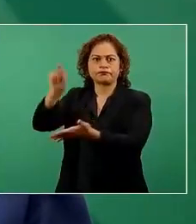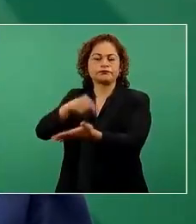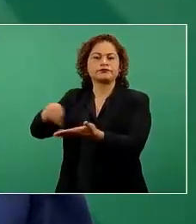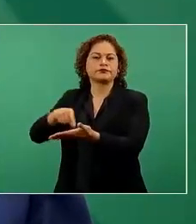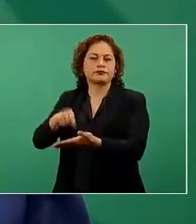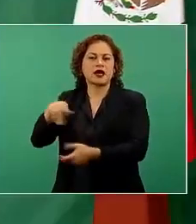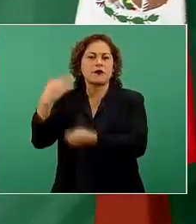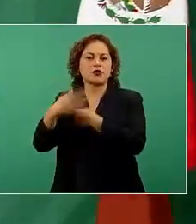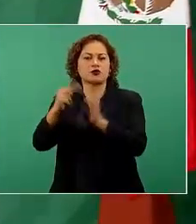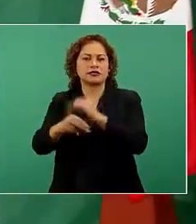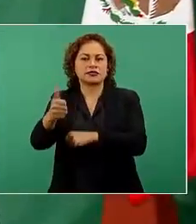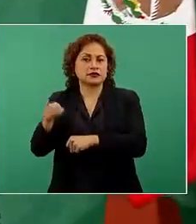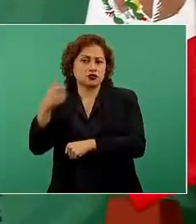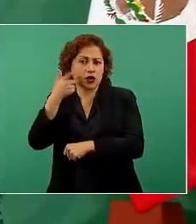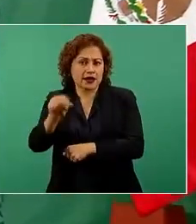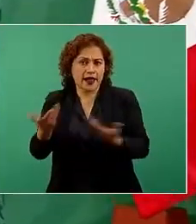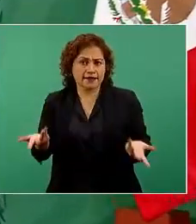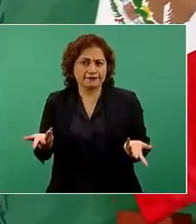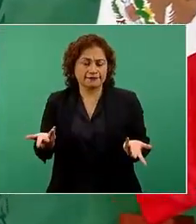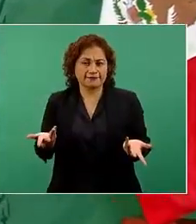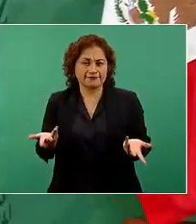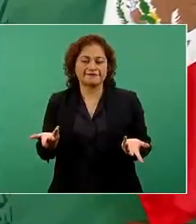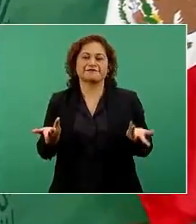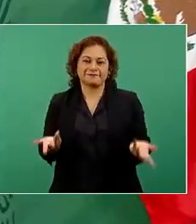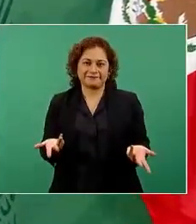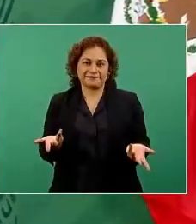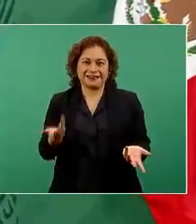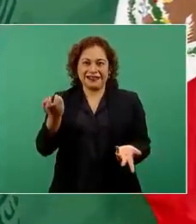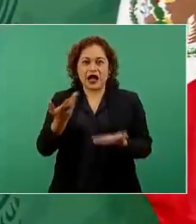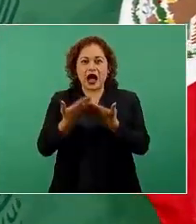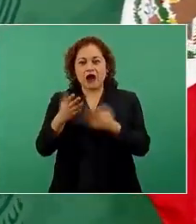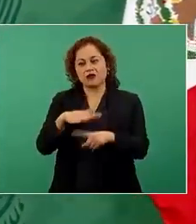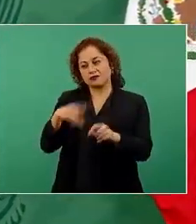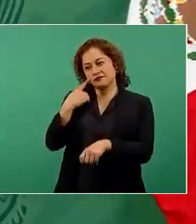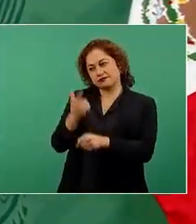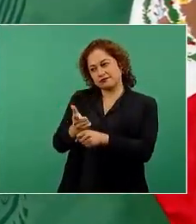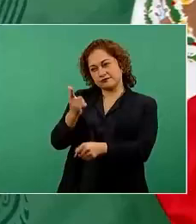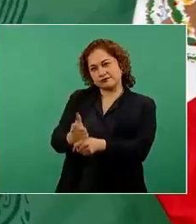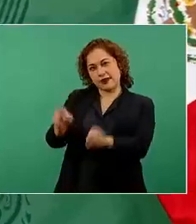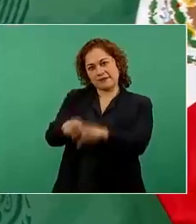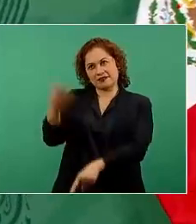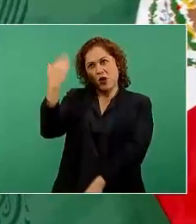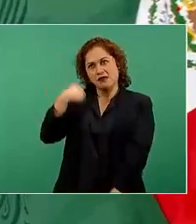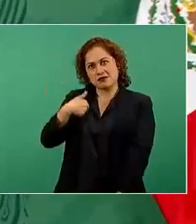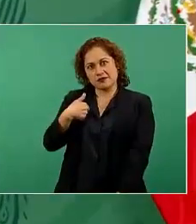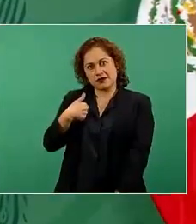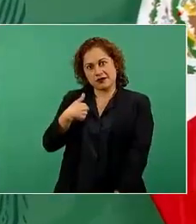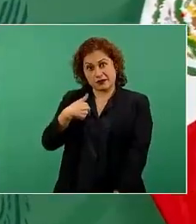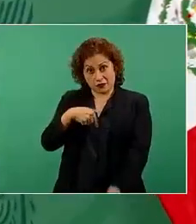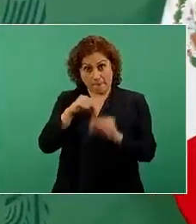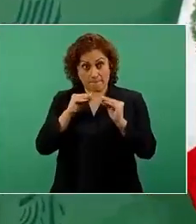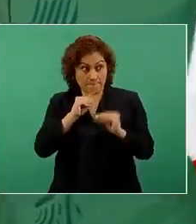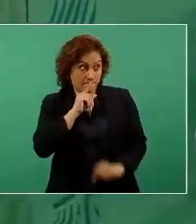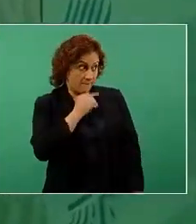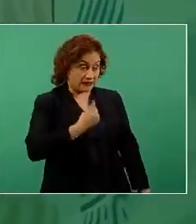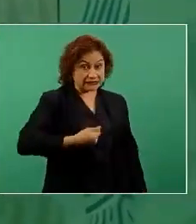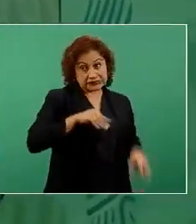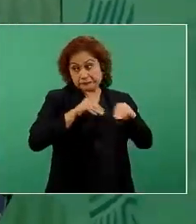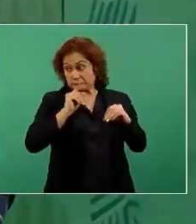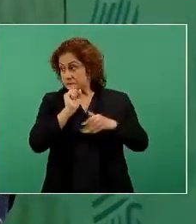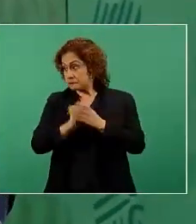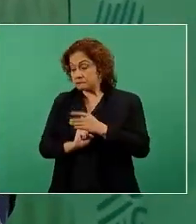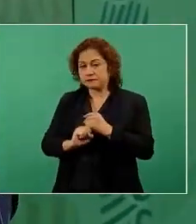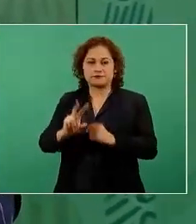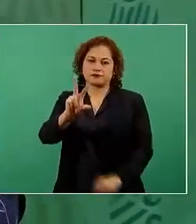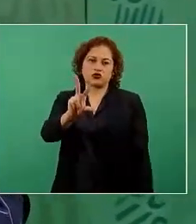presidencia en el 2006. Entonces, ¿cómo voy yo a quedarme callado? Nada más porque soy presidente. Eso, para mí, es un atentado a la